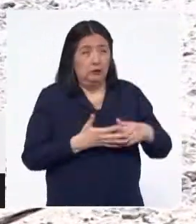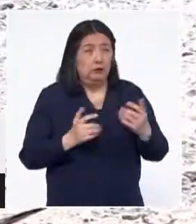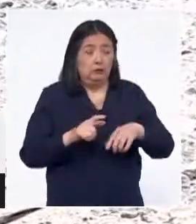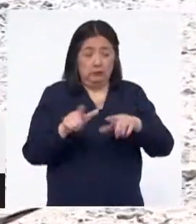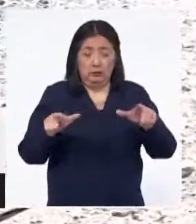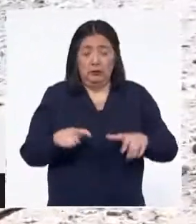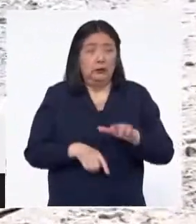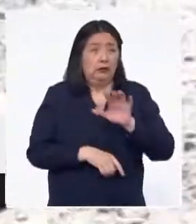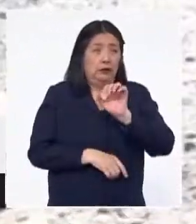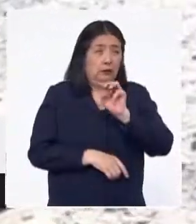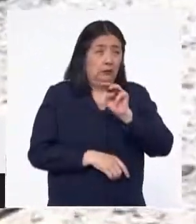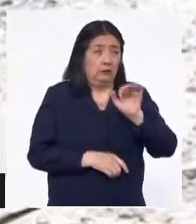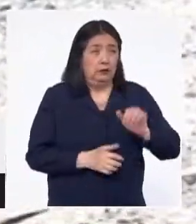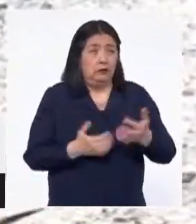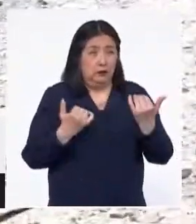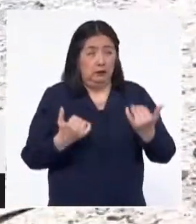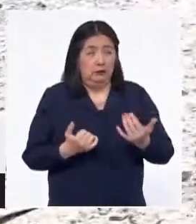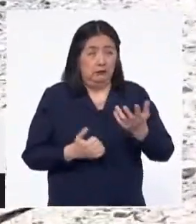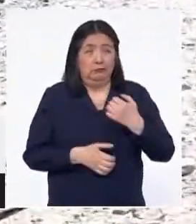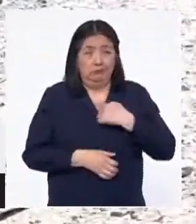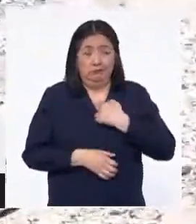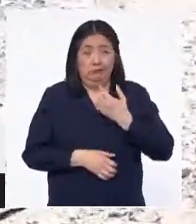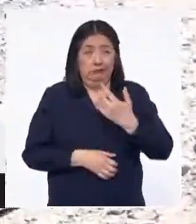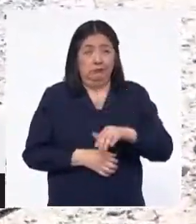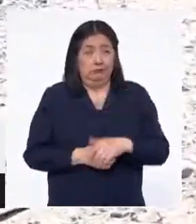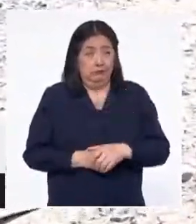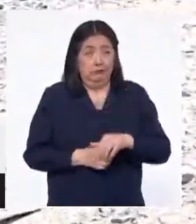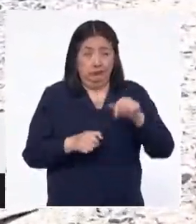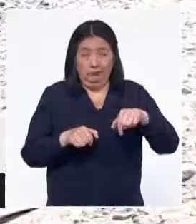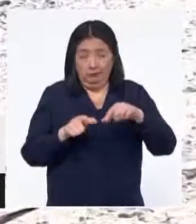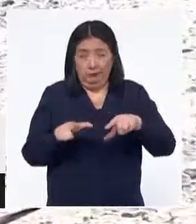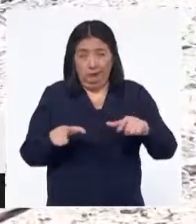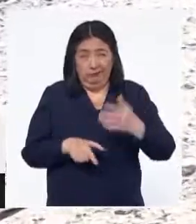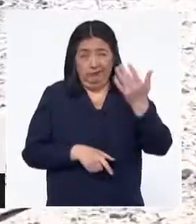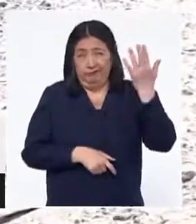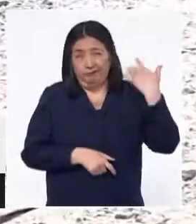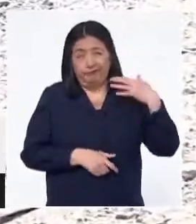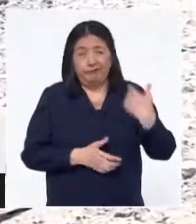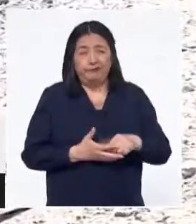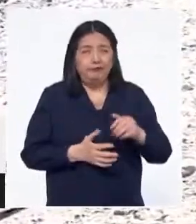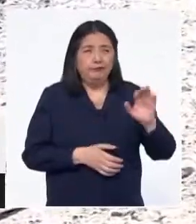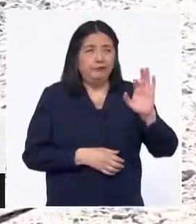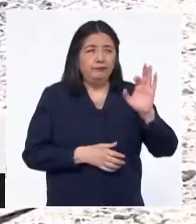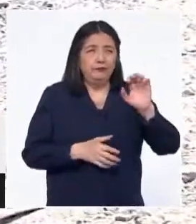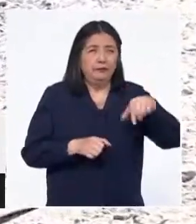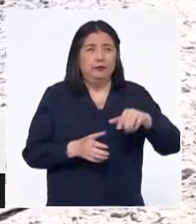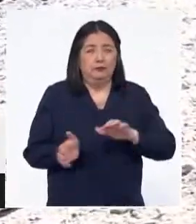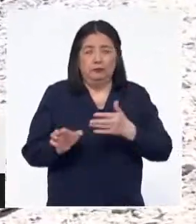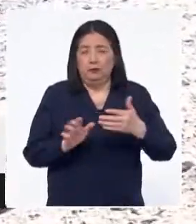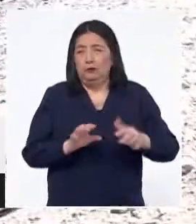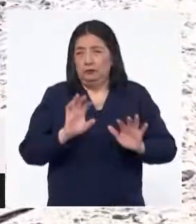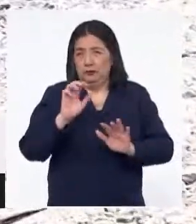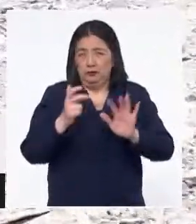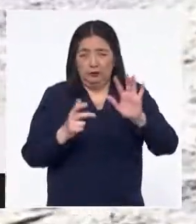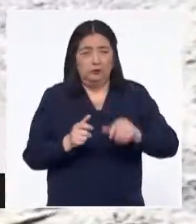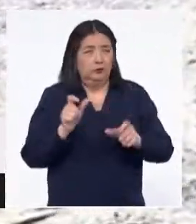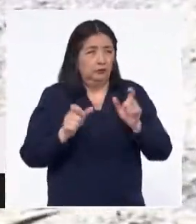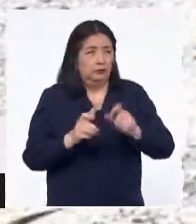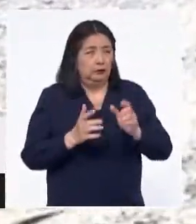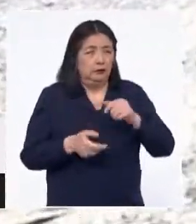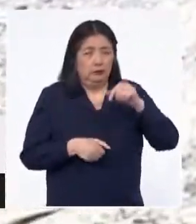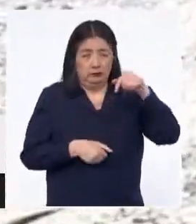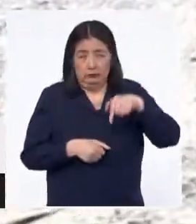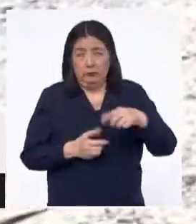Camaná, donde nos encontramos lamentablemente fue escenario de una tragedia, Maritere, porque en febrero de este año murieron 18 personas